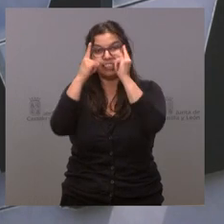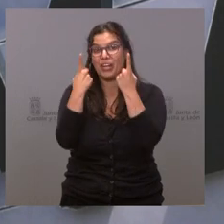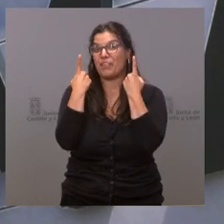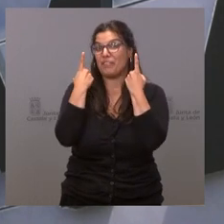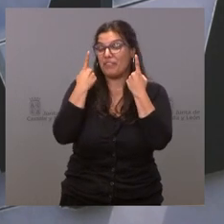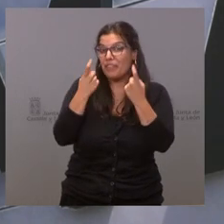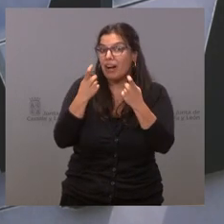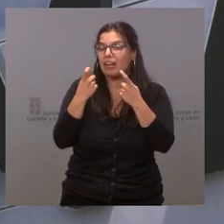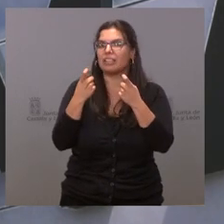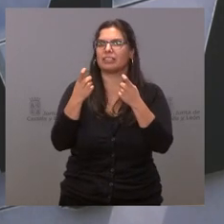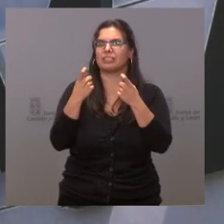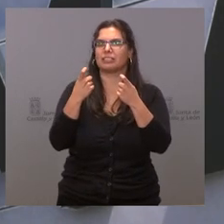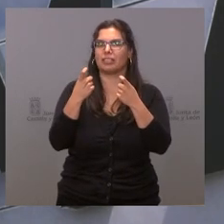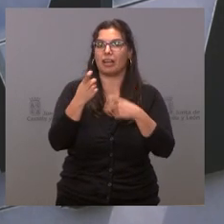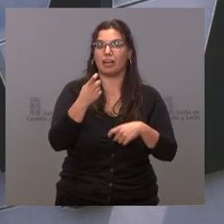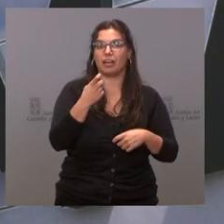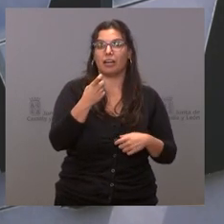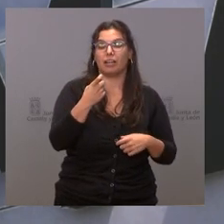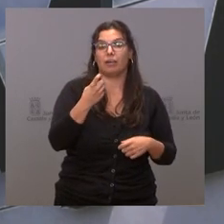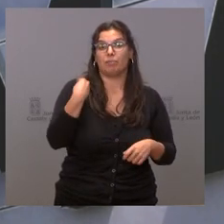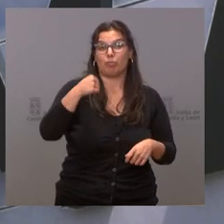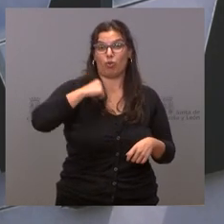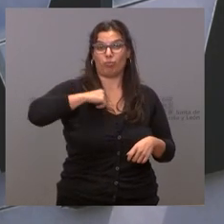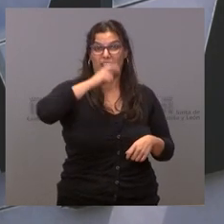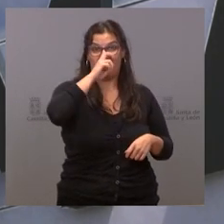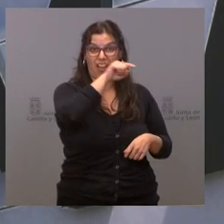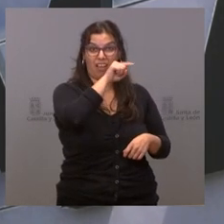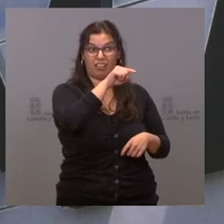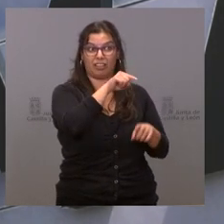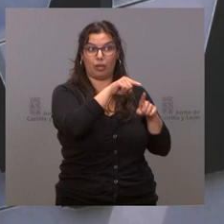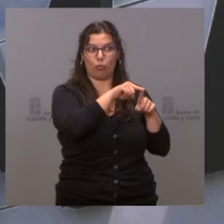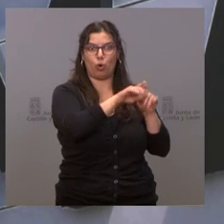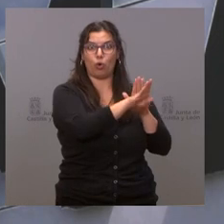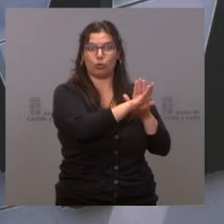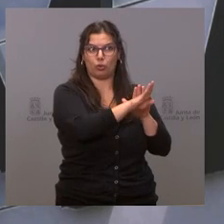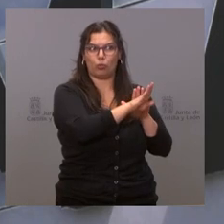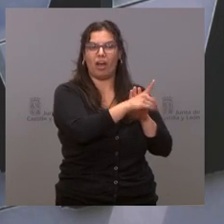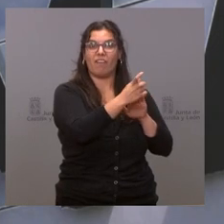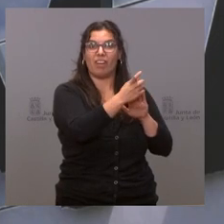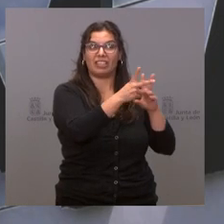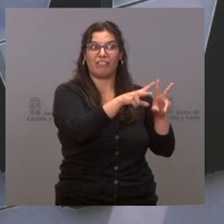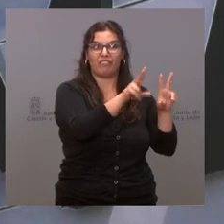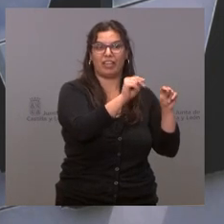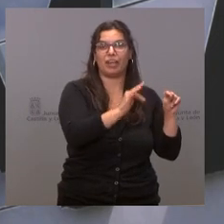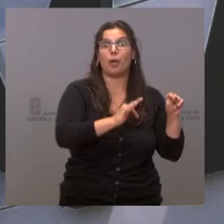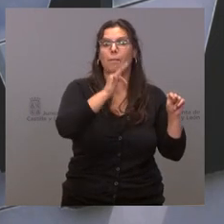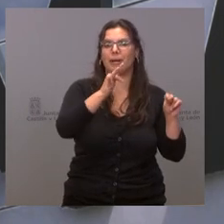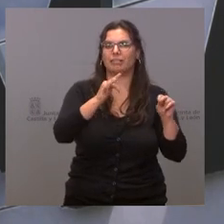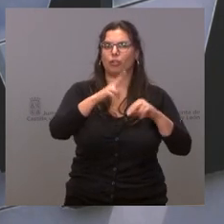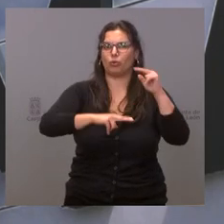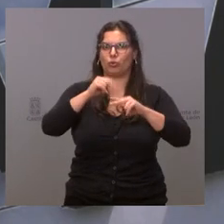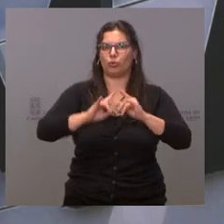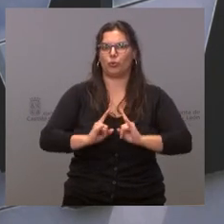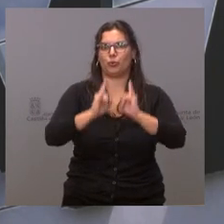eliminación del hospital clínico eran unos meses y la construcción del nuevo edificio incluso estamos